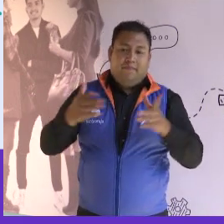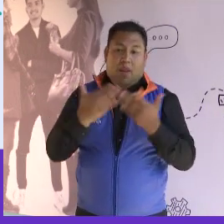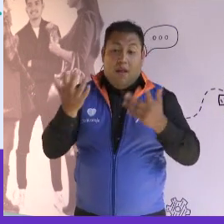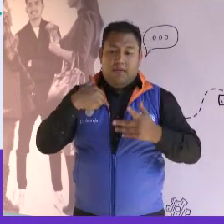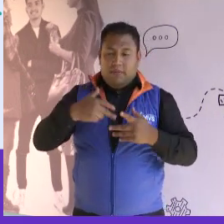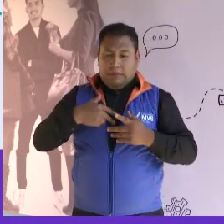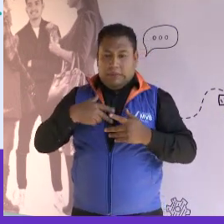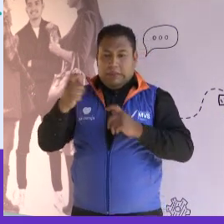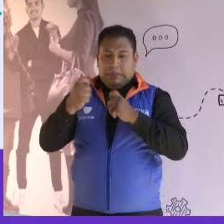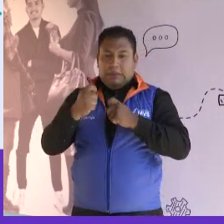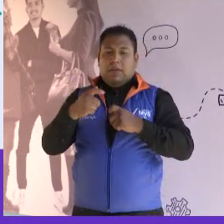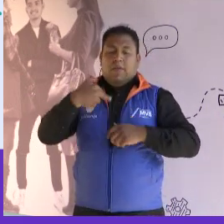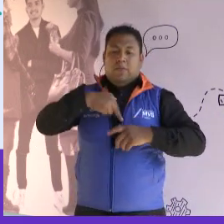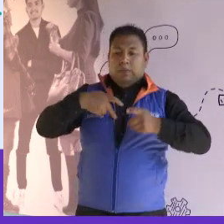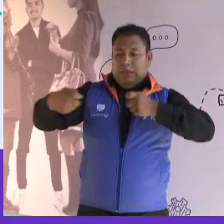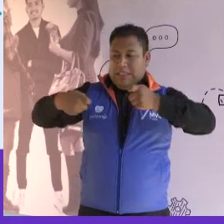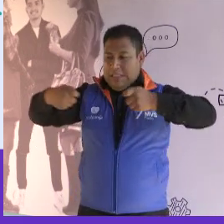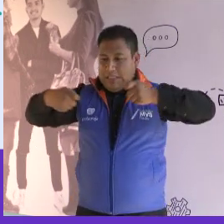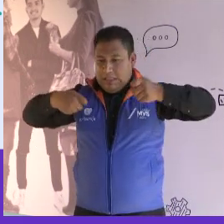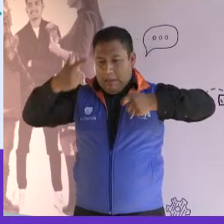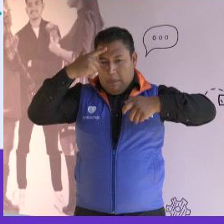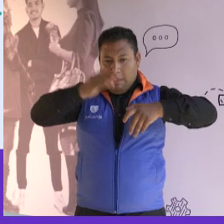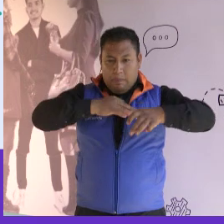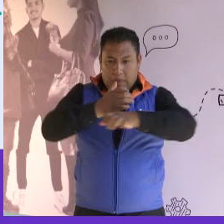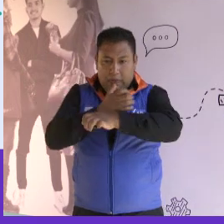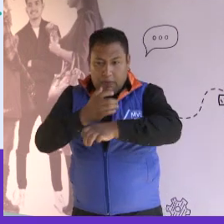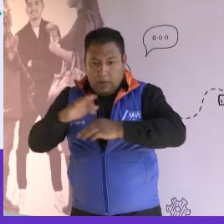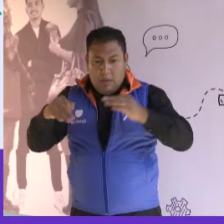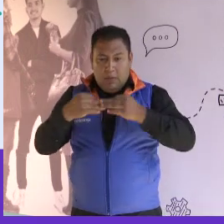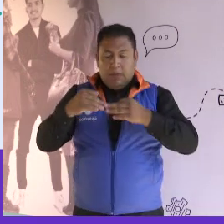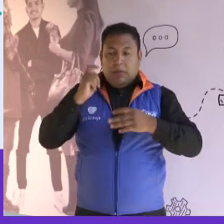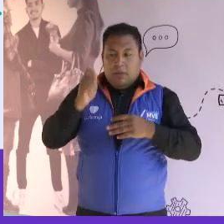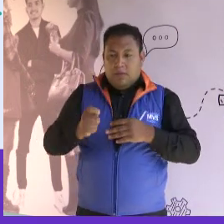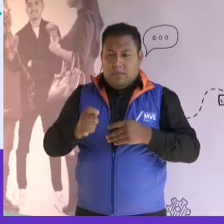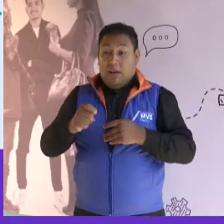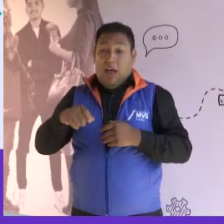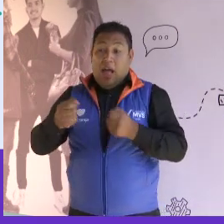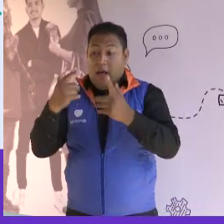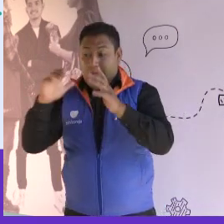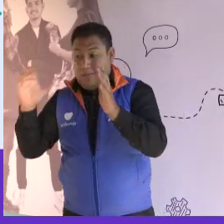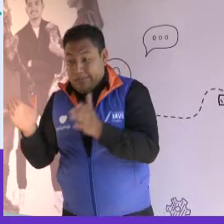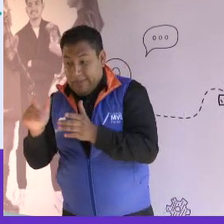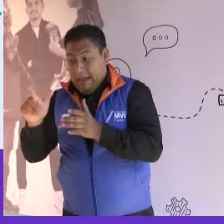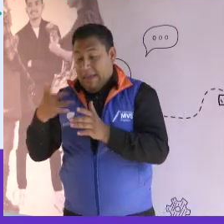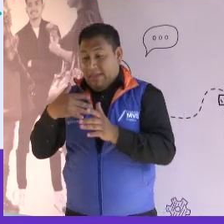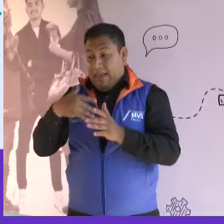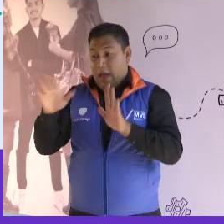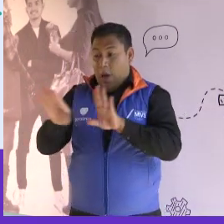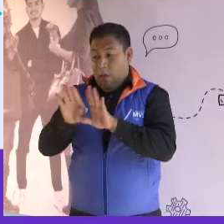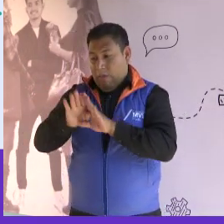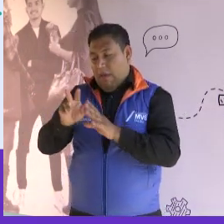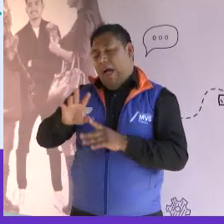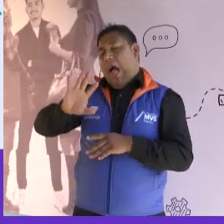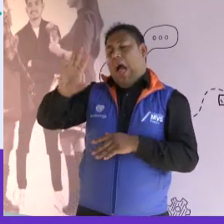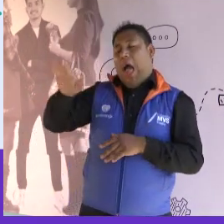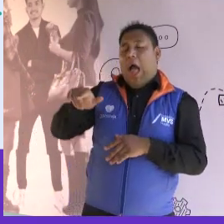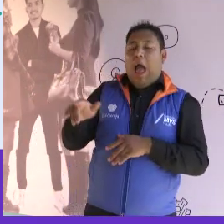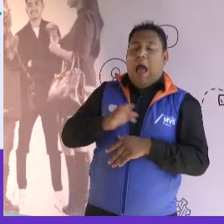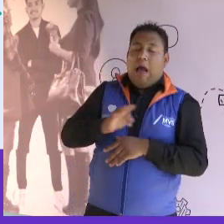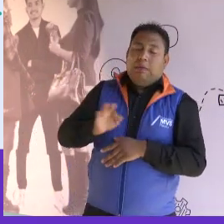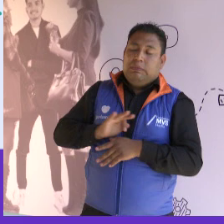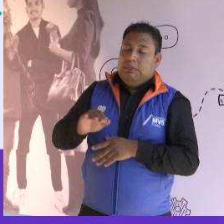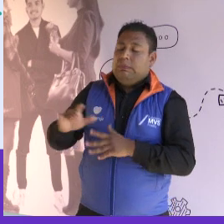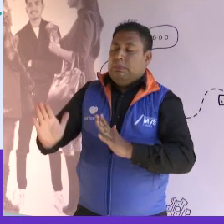esa alianza, nuestro trabajo es valorar de la misma forma las contribuciones de todas, ¿no? Y poder establecer vínculos